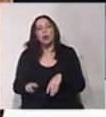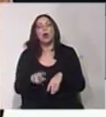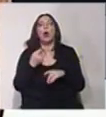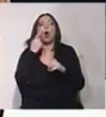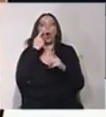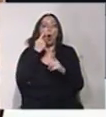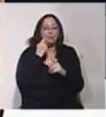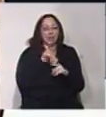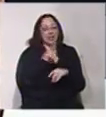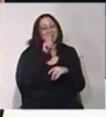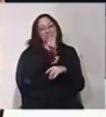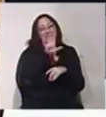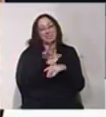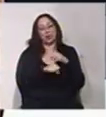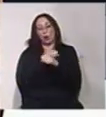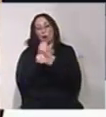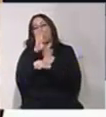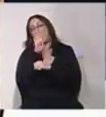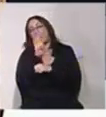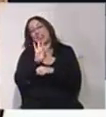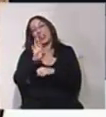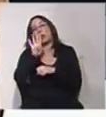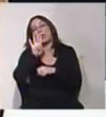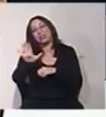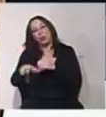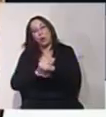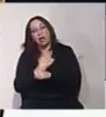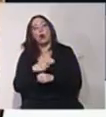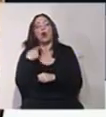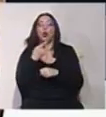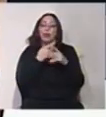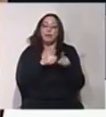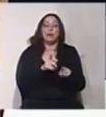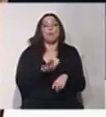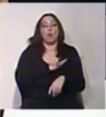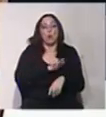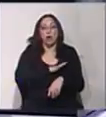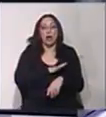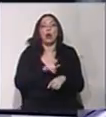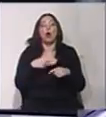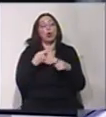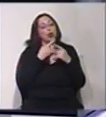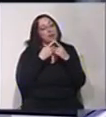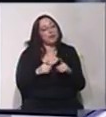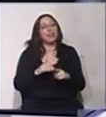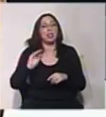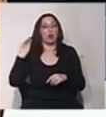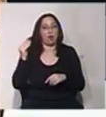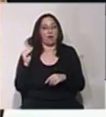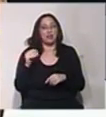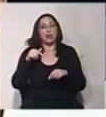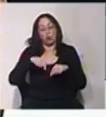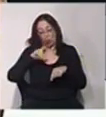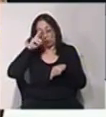los 25 y 40 años, 45 años, otra cosa es para la mujer y otra cosa es para los jóvenes. ¿Sí? En Uruguay